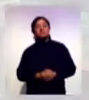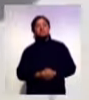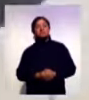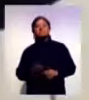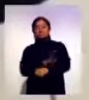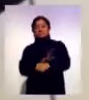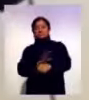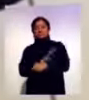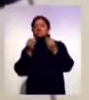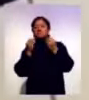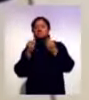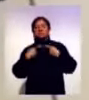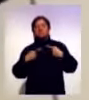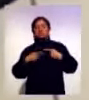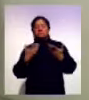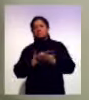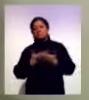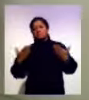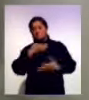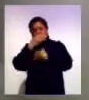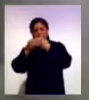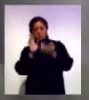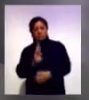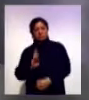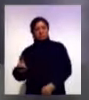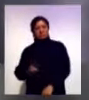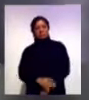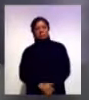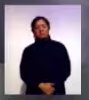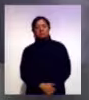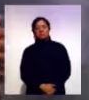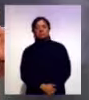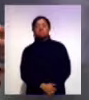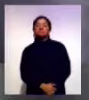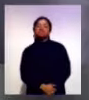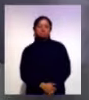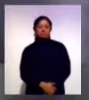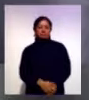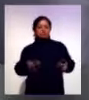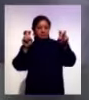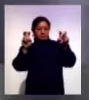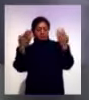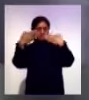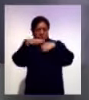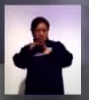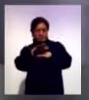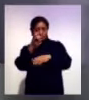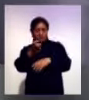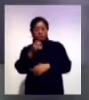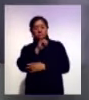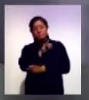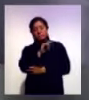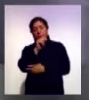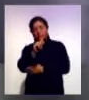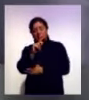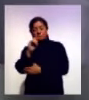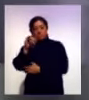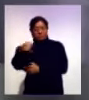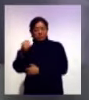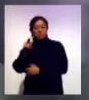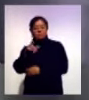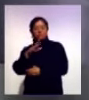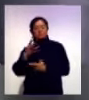gente. Ahora noticias, Belén Rodríguez. Bueno, ya que estábamos hablando de este sector de la población, el Instituto Tlaxcalteca de la Juventud